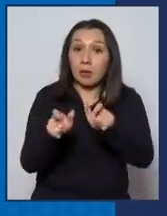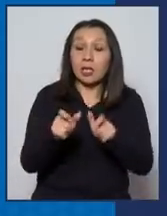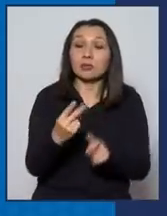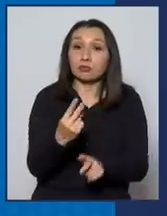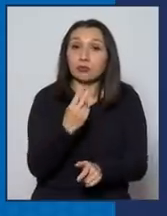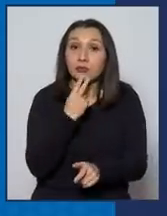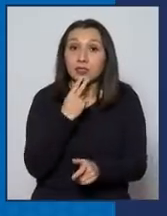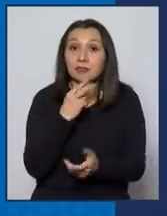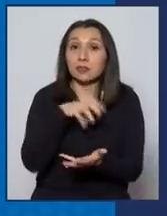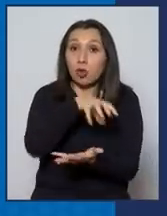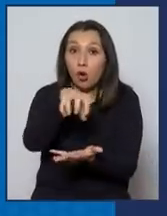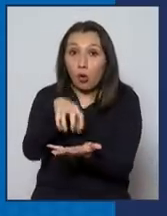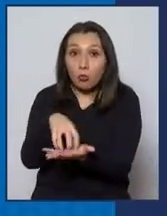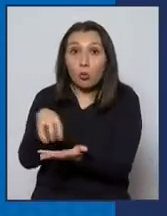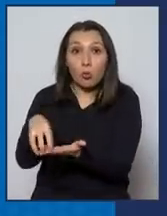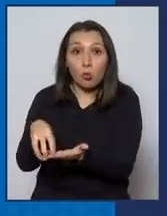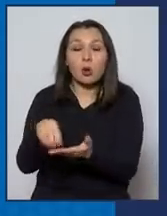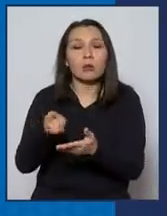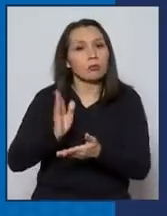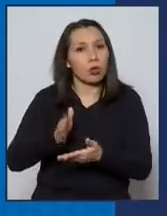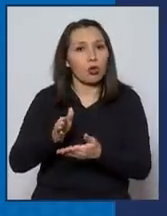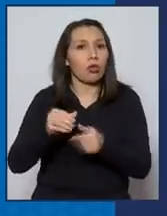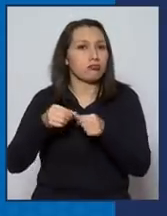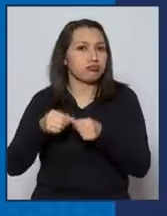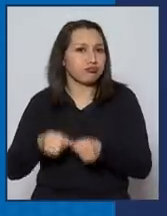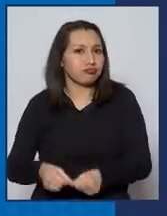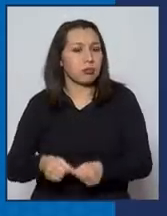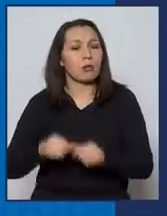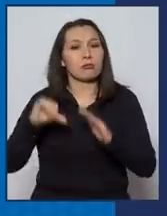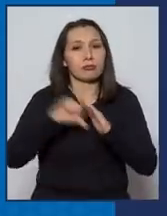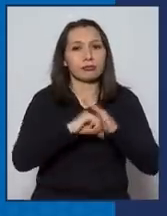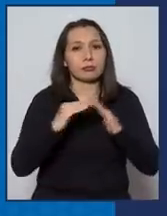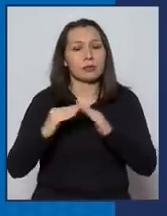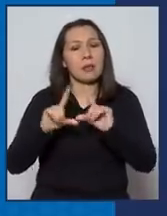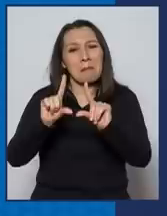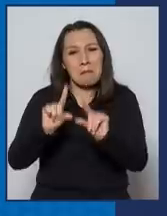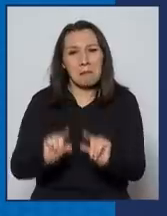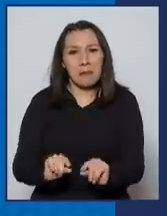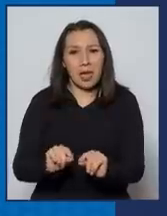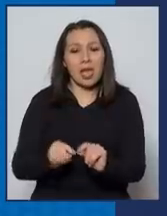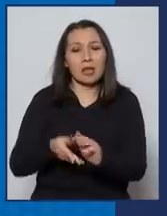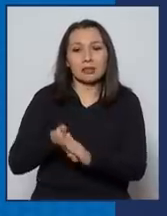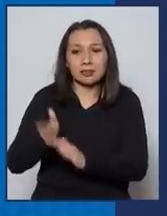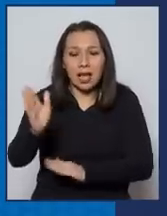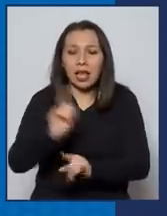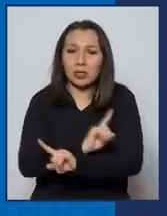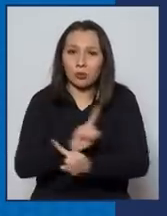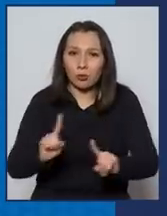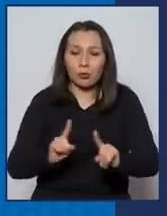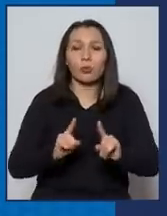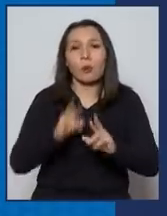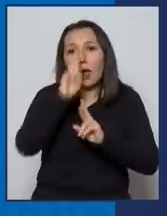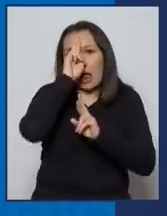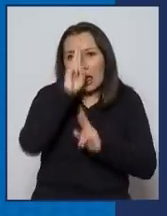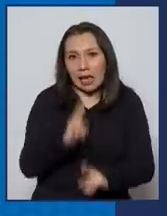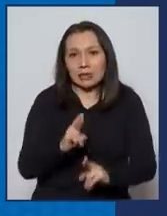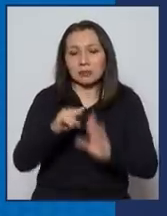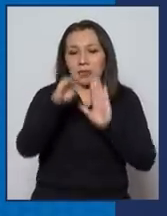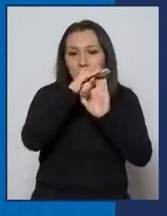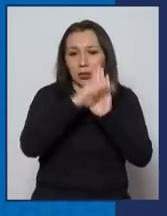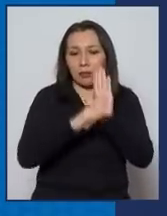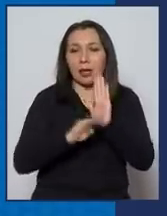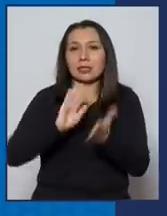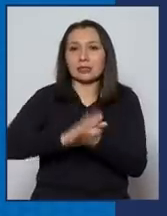están en estas comunas donde se va a mantener la cuarentena, disminuir las salidas y respetar las